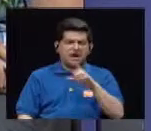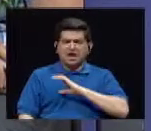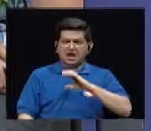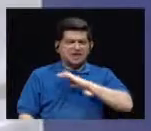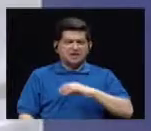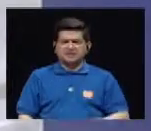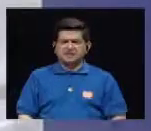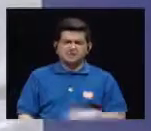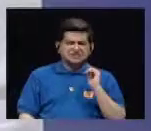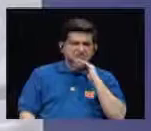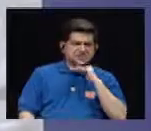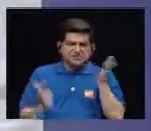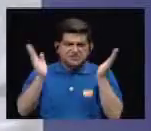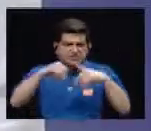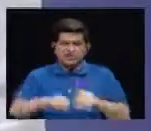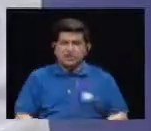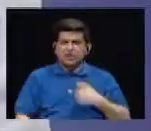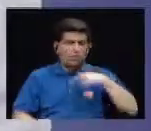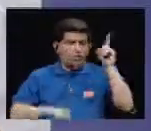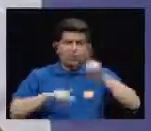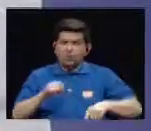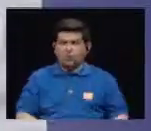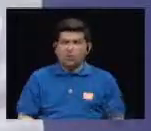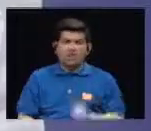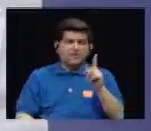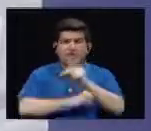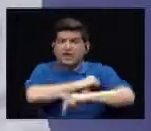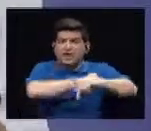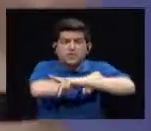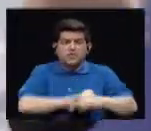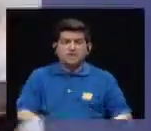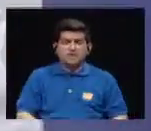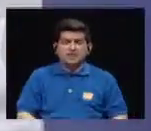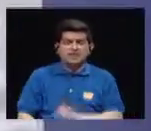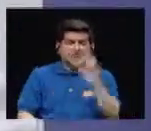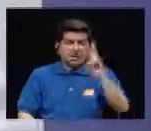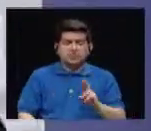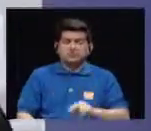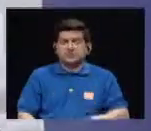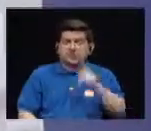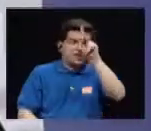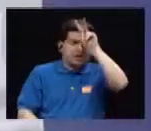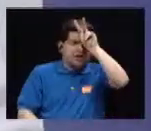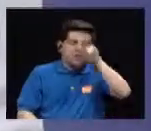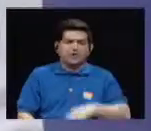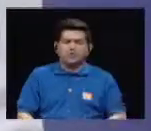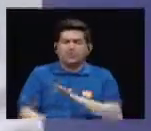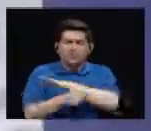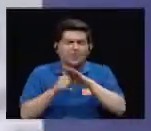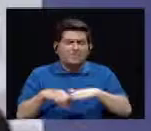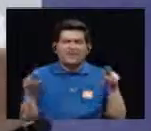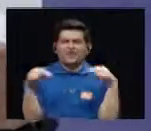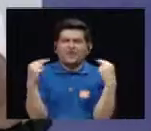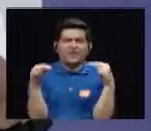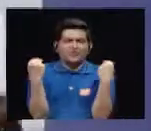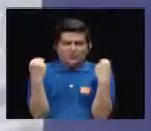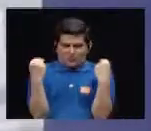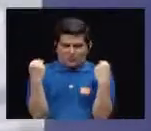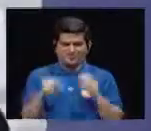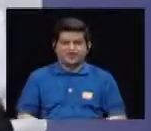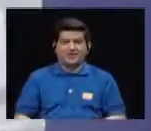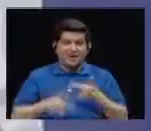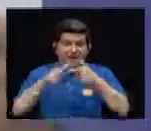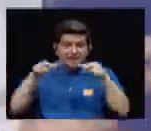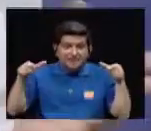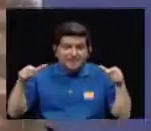modismos. Digamos, uno no lo puede poner en tal país, o que ocurre en Costa Rica, en Perú. Entonces es totalmente neutro,